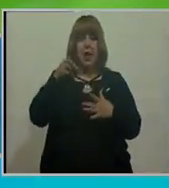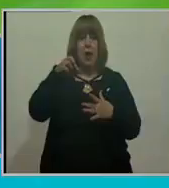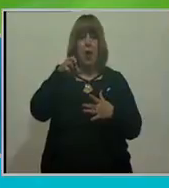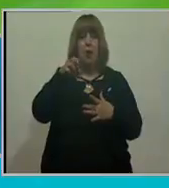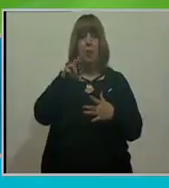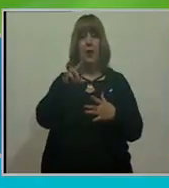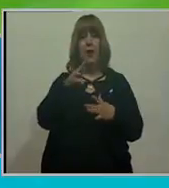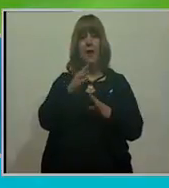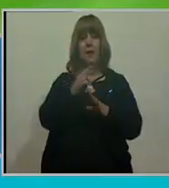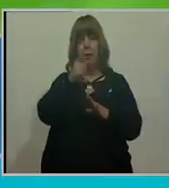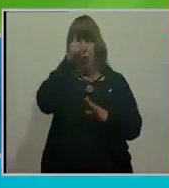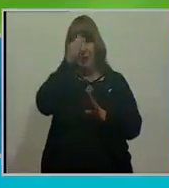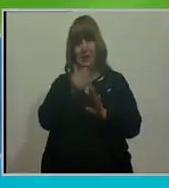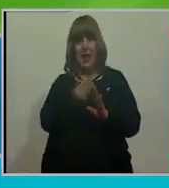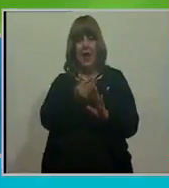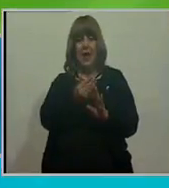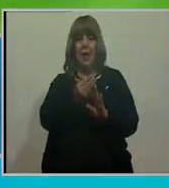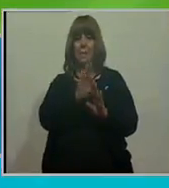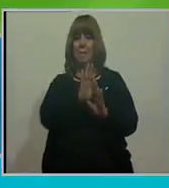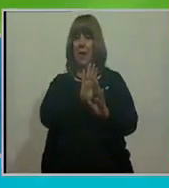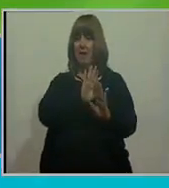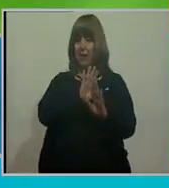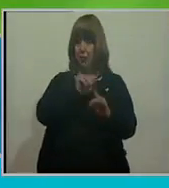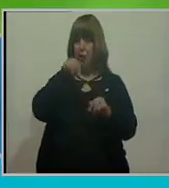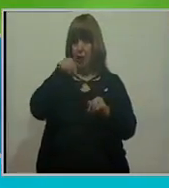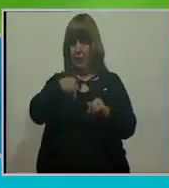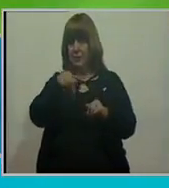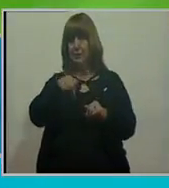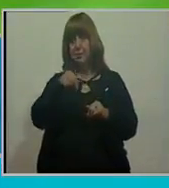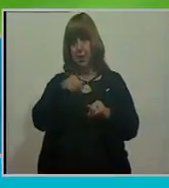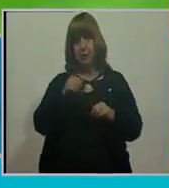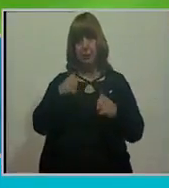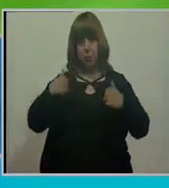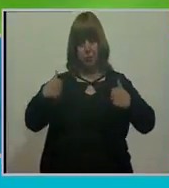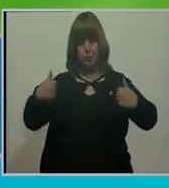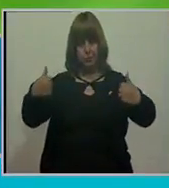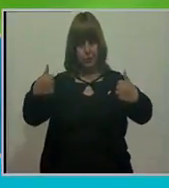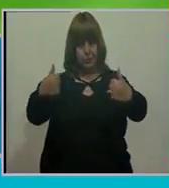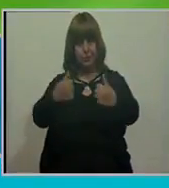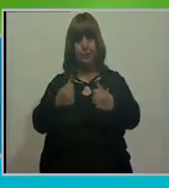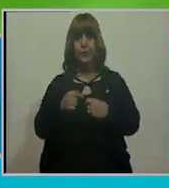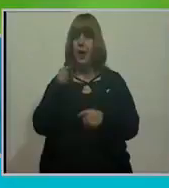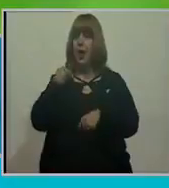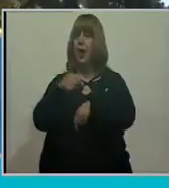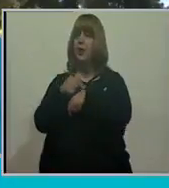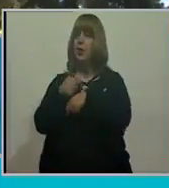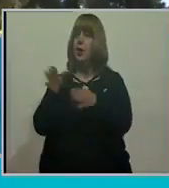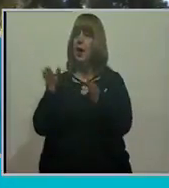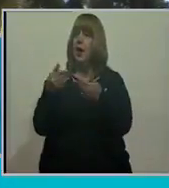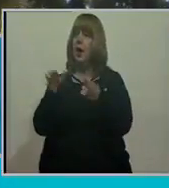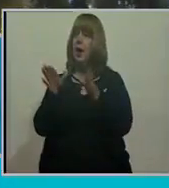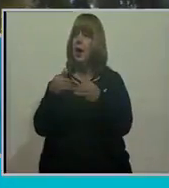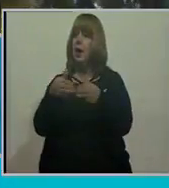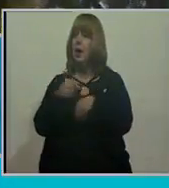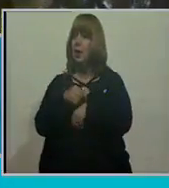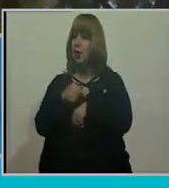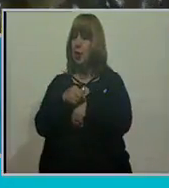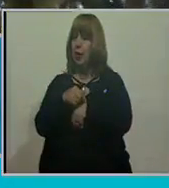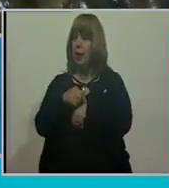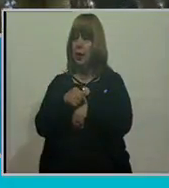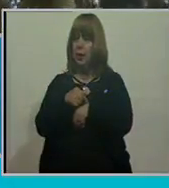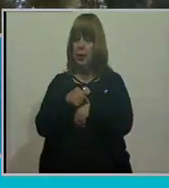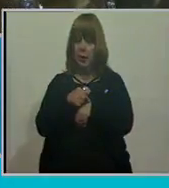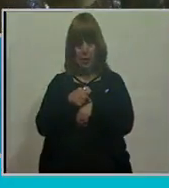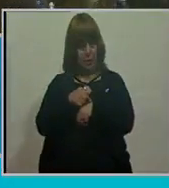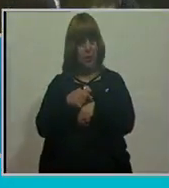en esta zona. ¿Cuáles son las 4 plazas que hoy en día tienen el cierre perimetral y a qué hora se abre y se cierra la plaza? La plaza